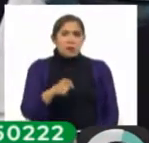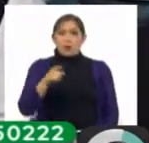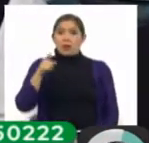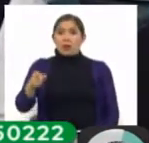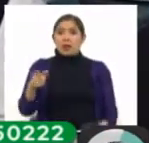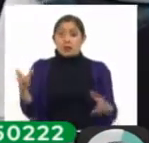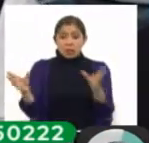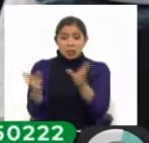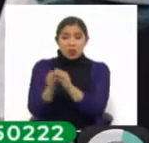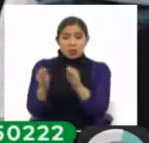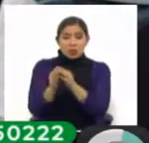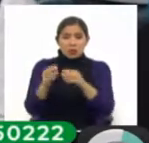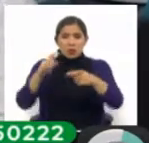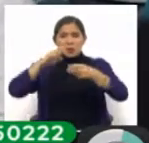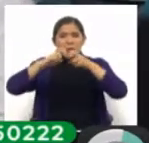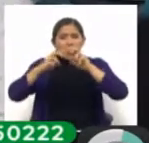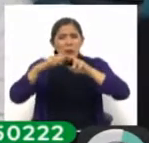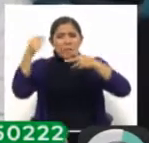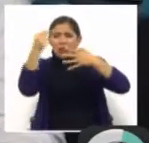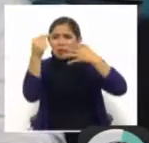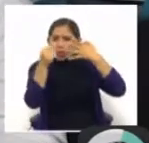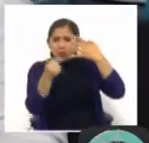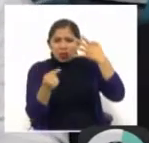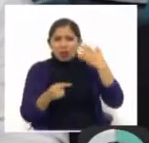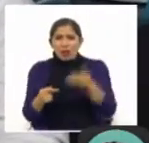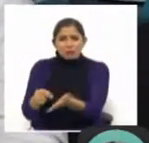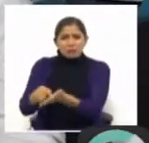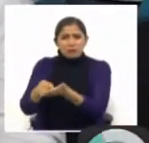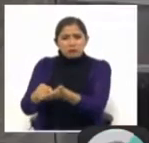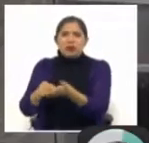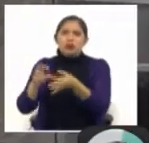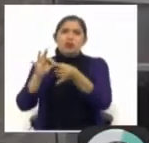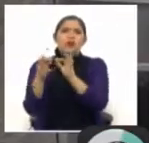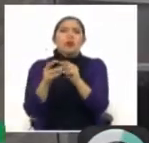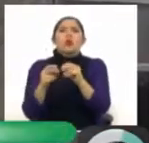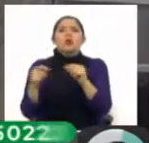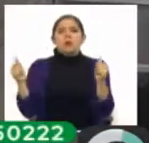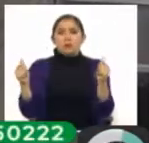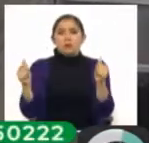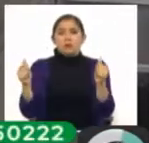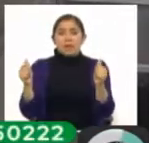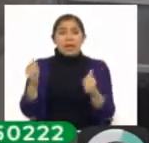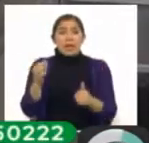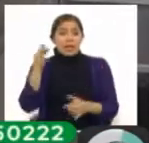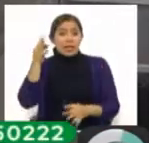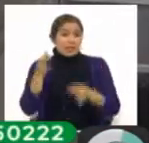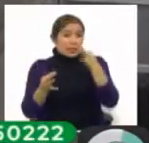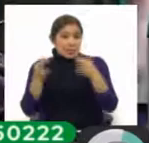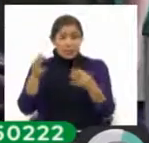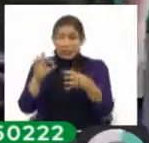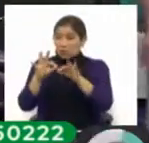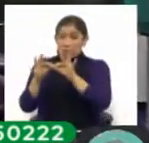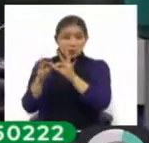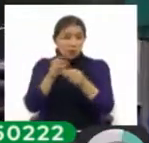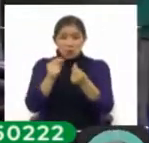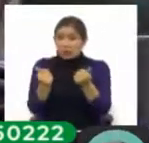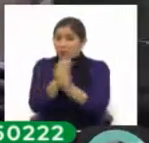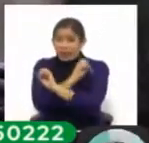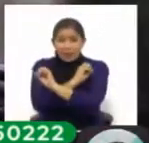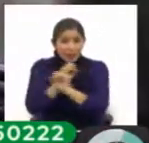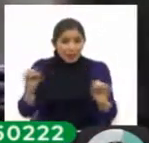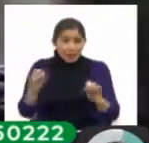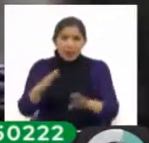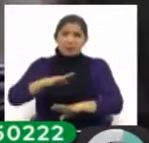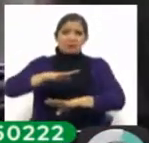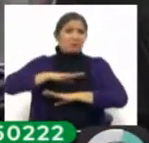las justas demandas planteadas por nuestro sector. De no acordar una solución